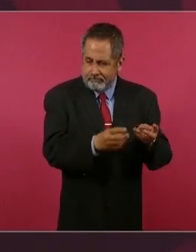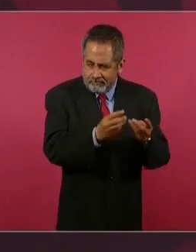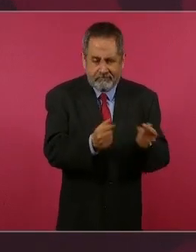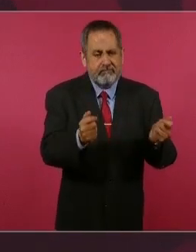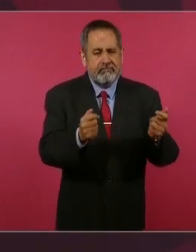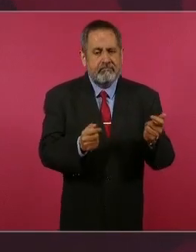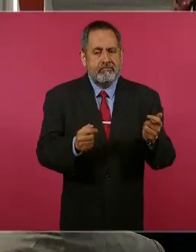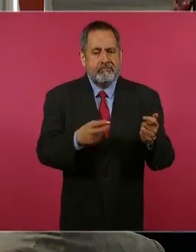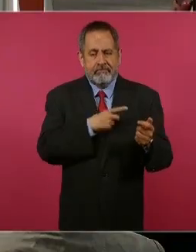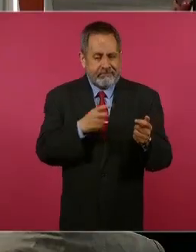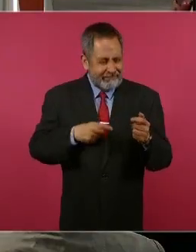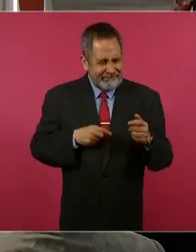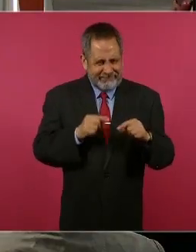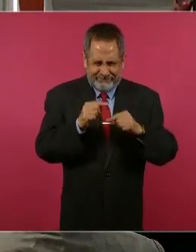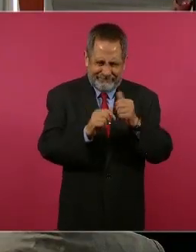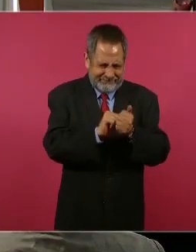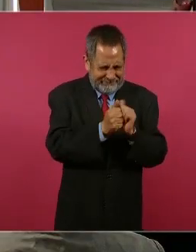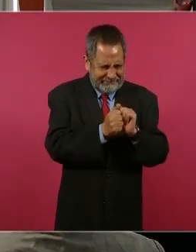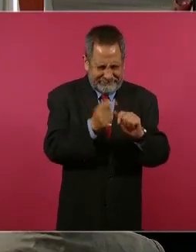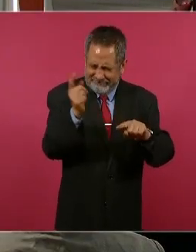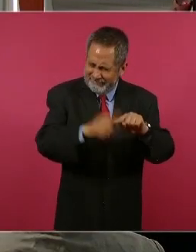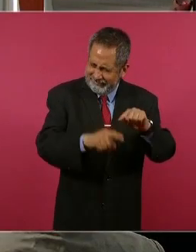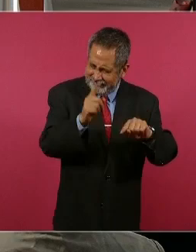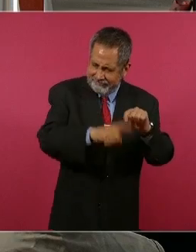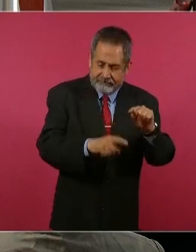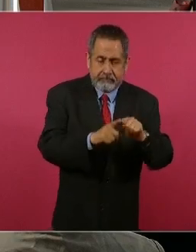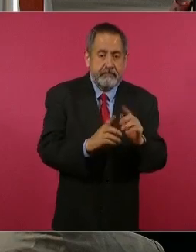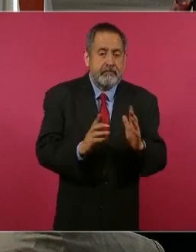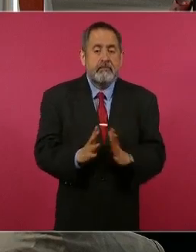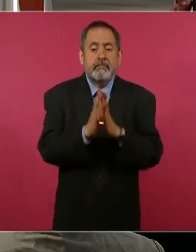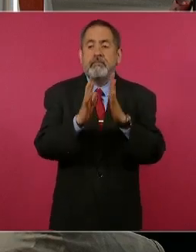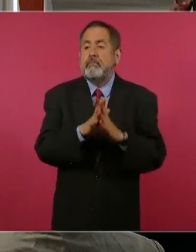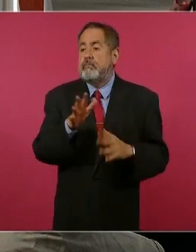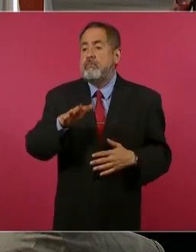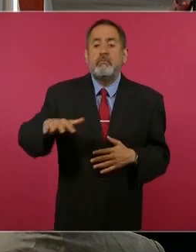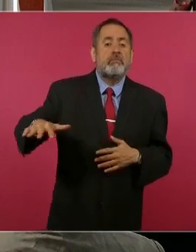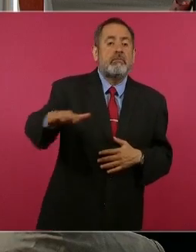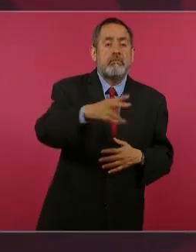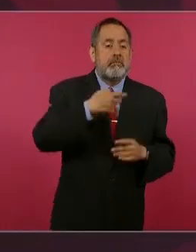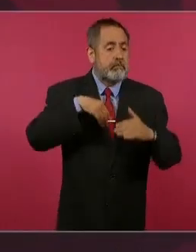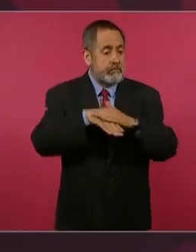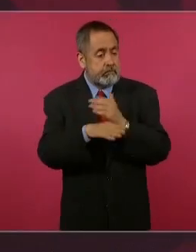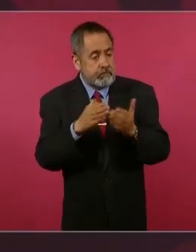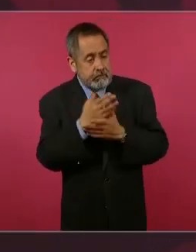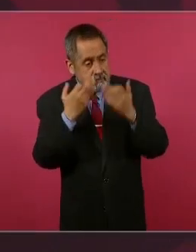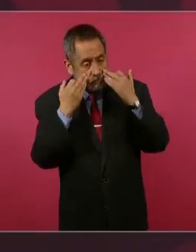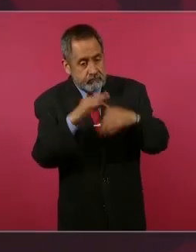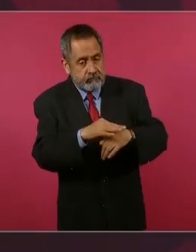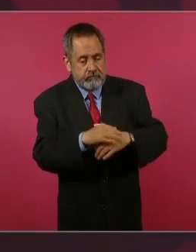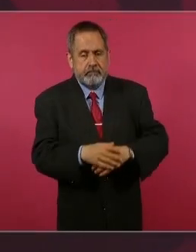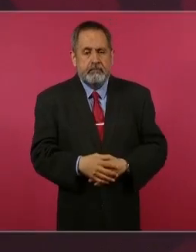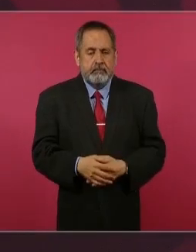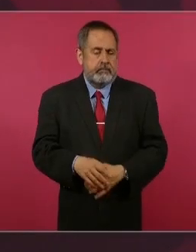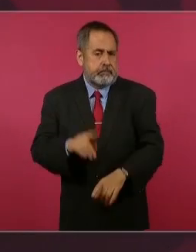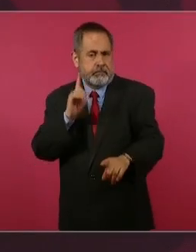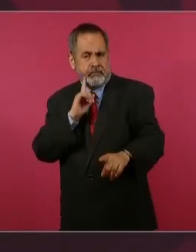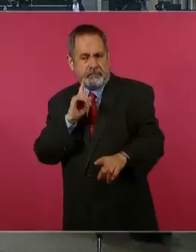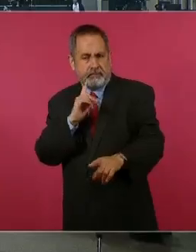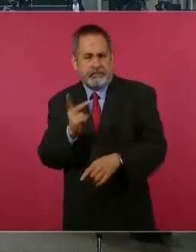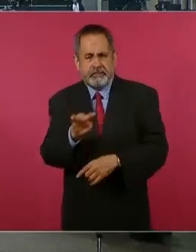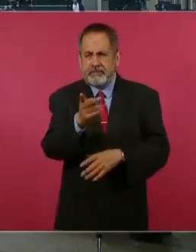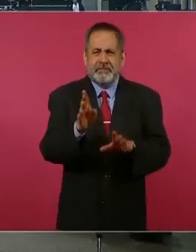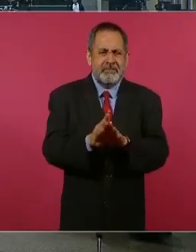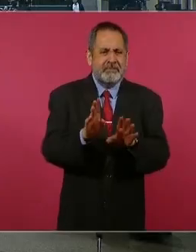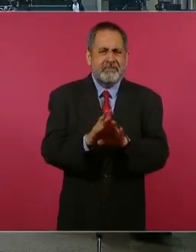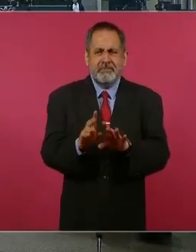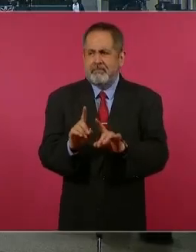se tiene que ir purificando la vida pública con la participación de la gente. ¿Y cómo lograr entonces una pluralidad,